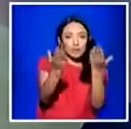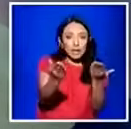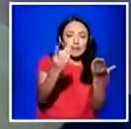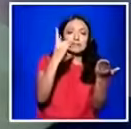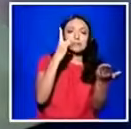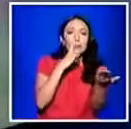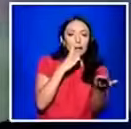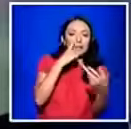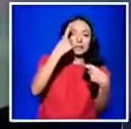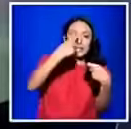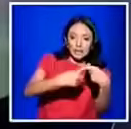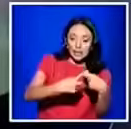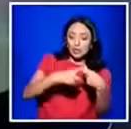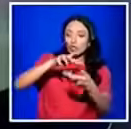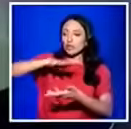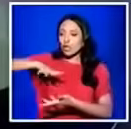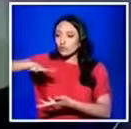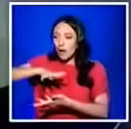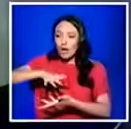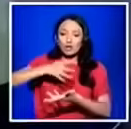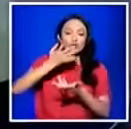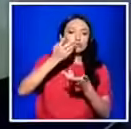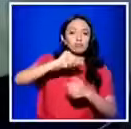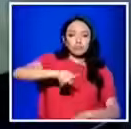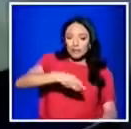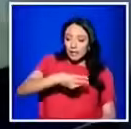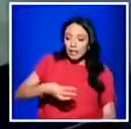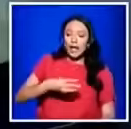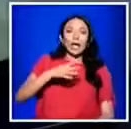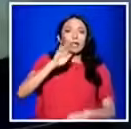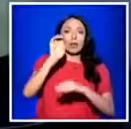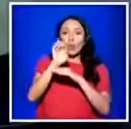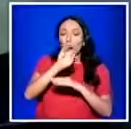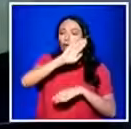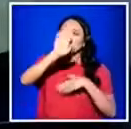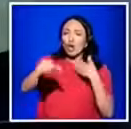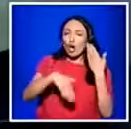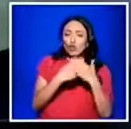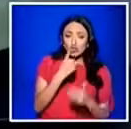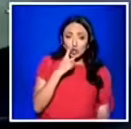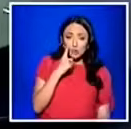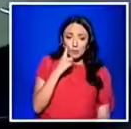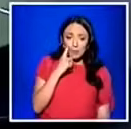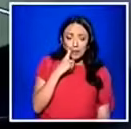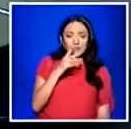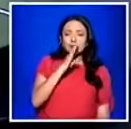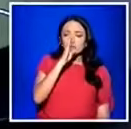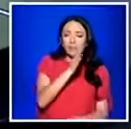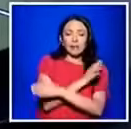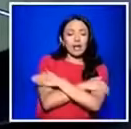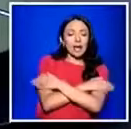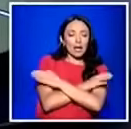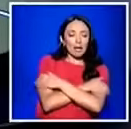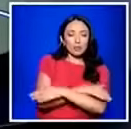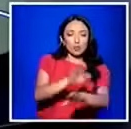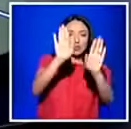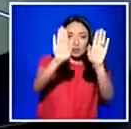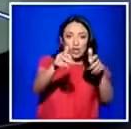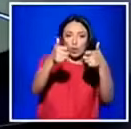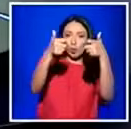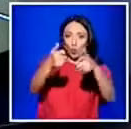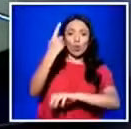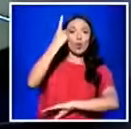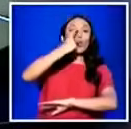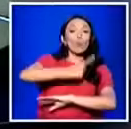Ecuador, de Quito, de nuestros barrios de la capital que nos ven cada mañana y que siempre los recibimos con los brazos abiertos. Que tengan un maravilloso